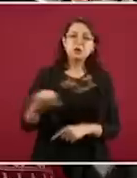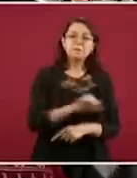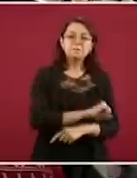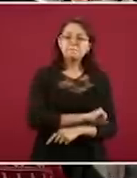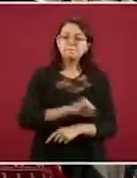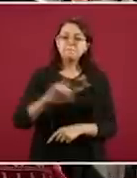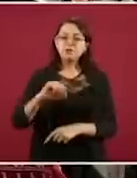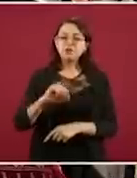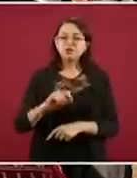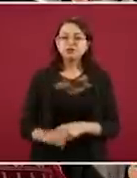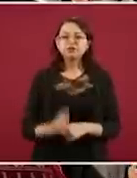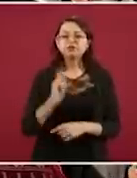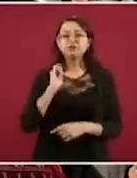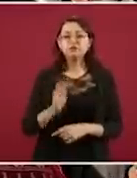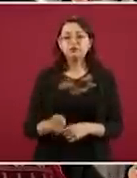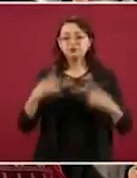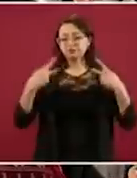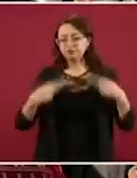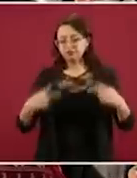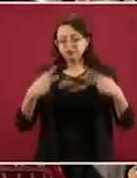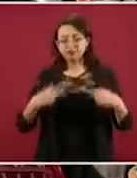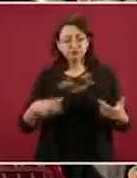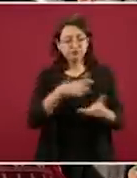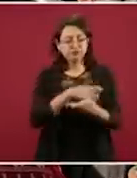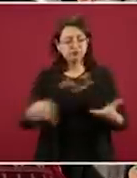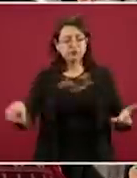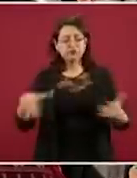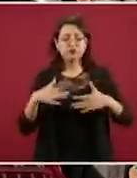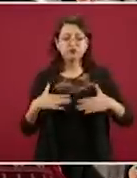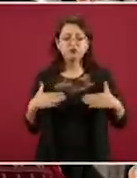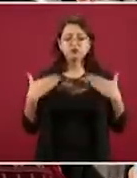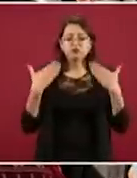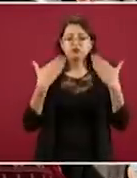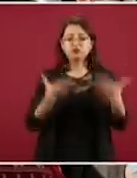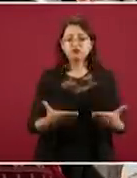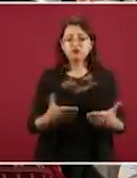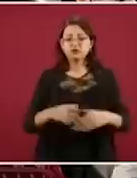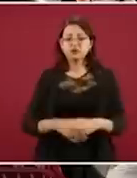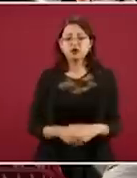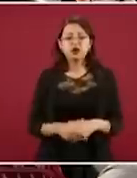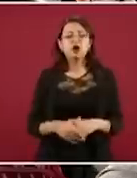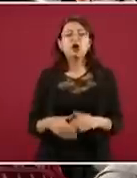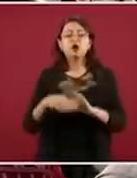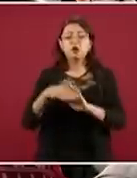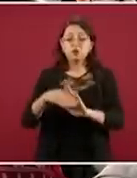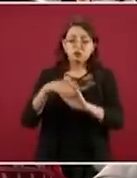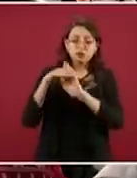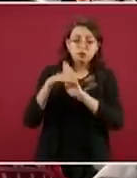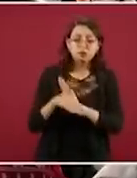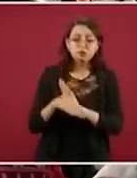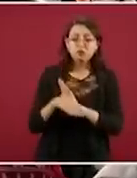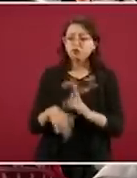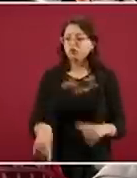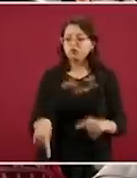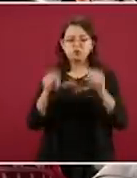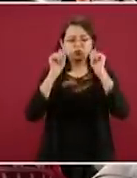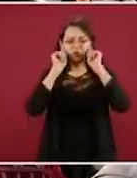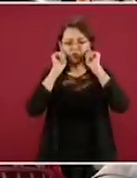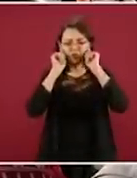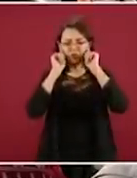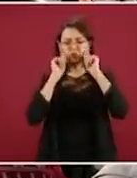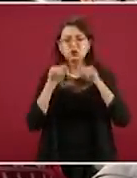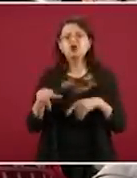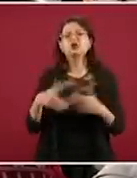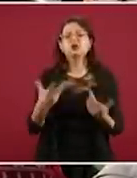el nivel de confianza del consumidor. O sea, nada más, aún con la caída, 12 años